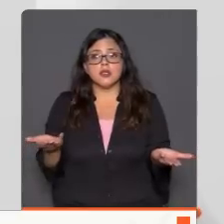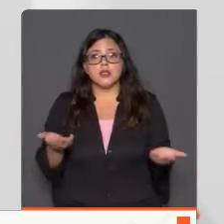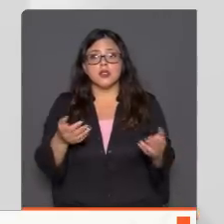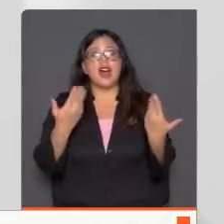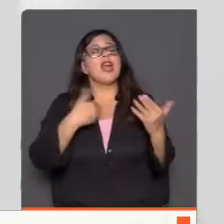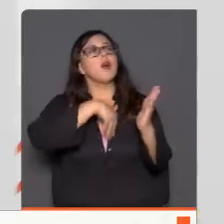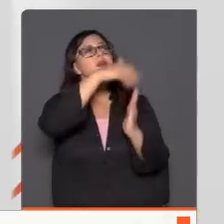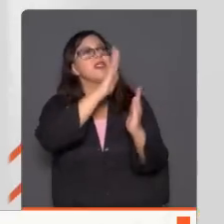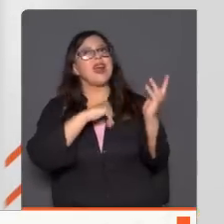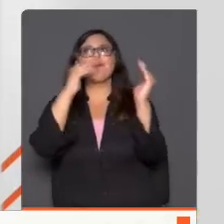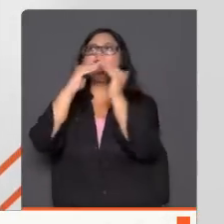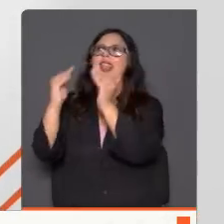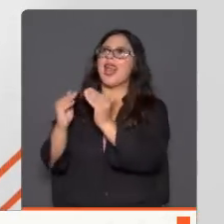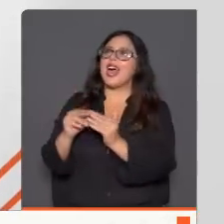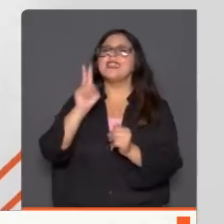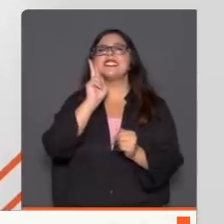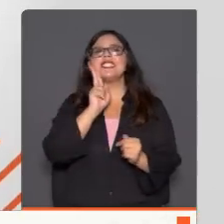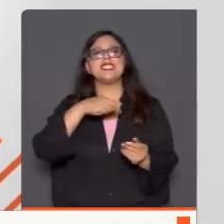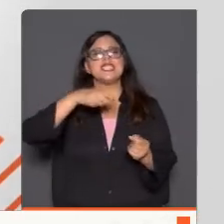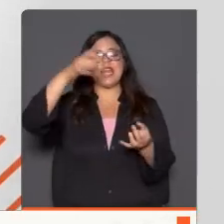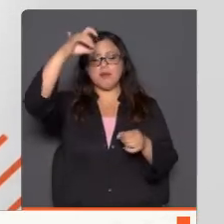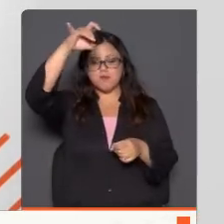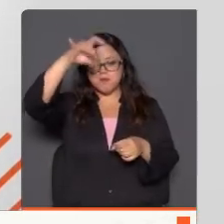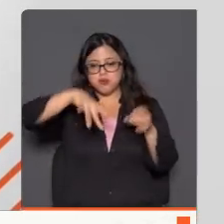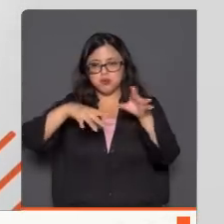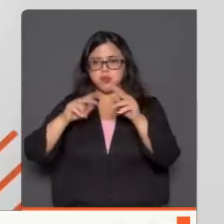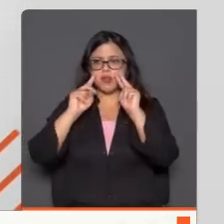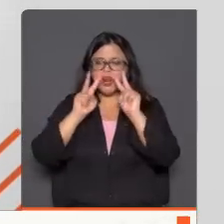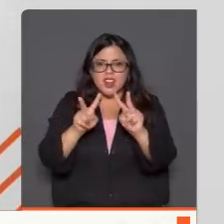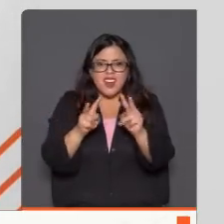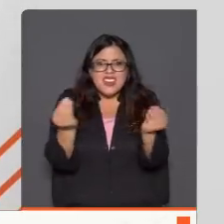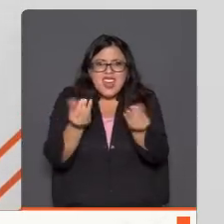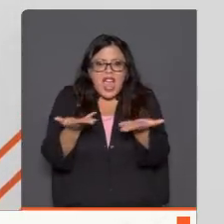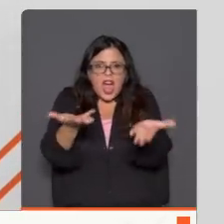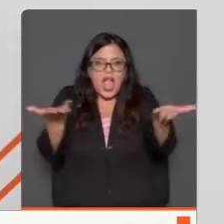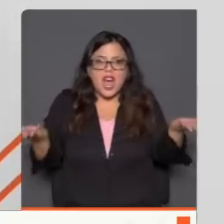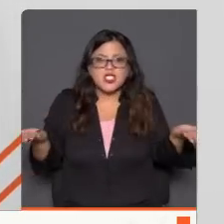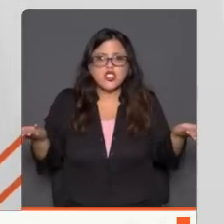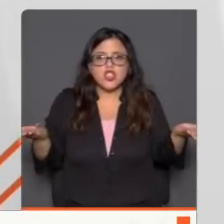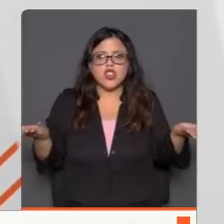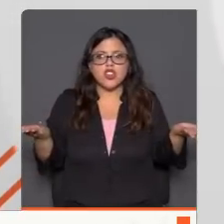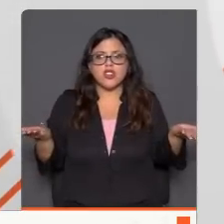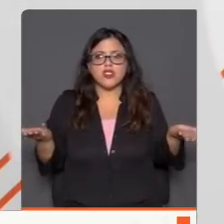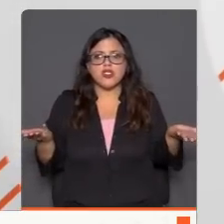casa y sin dejar caer una sola gota de pintura que no sea... ¿Qué es eso?